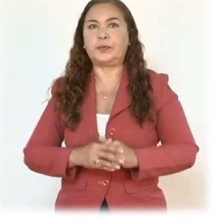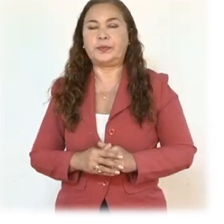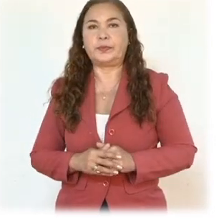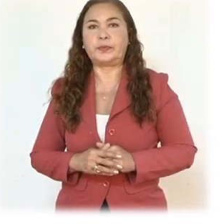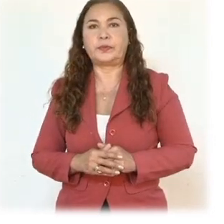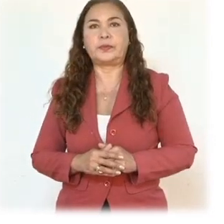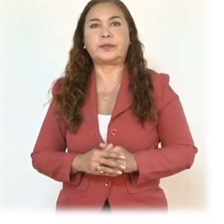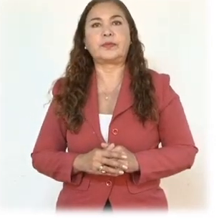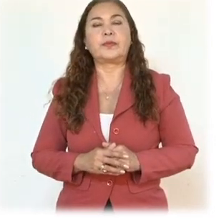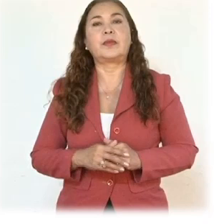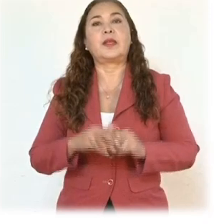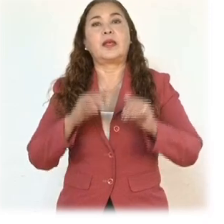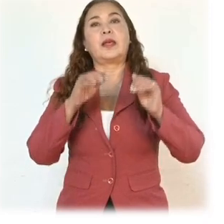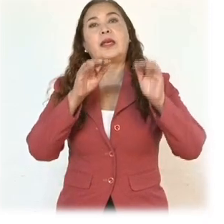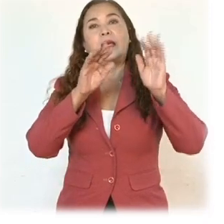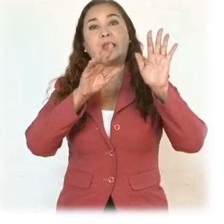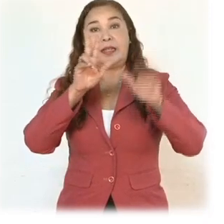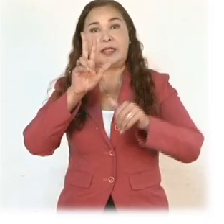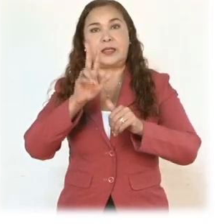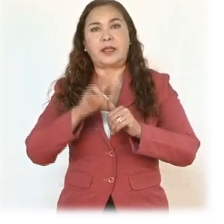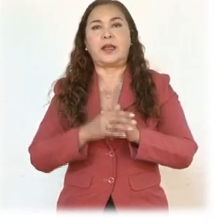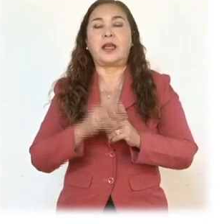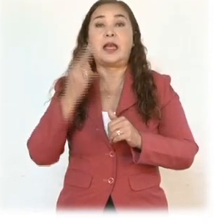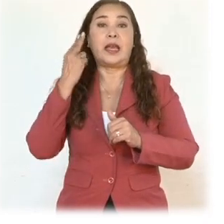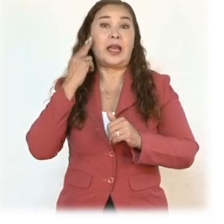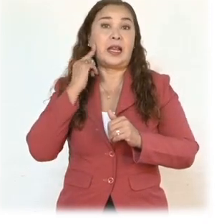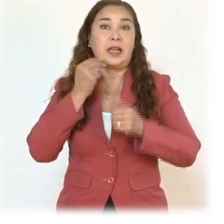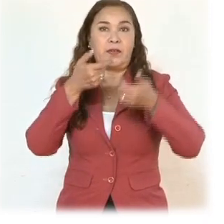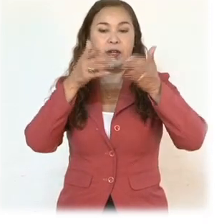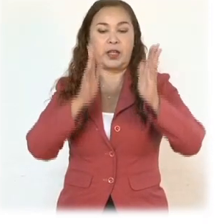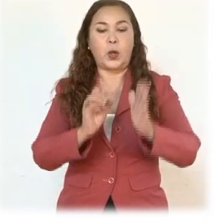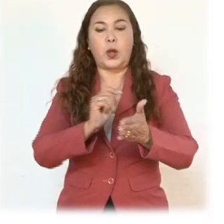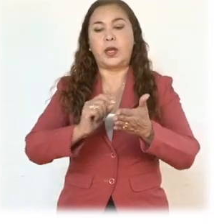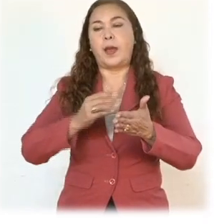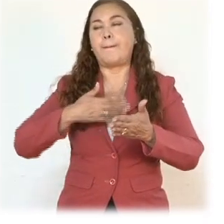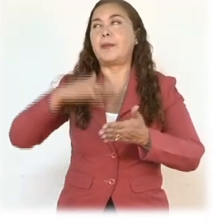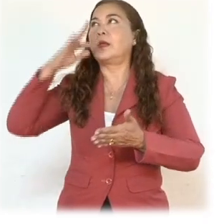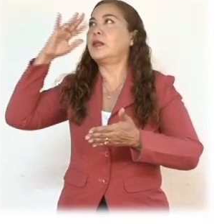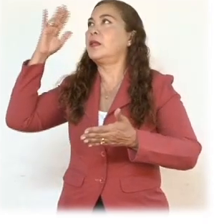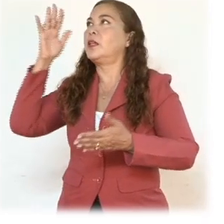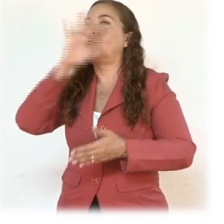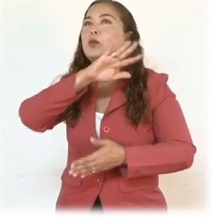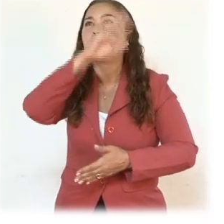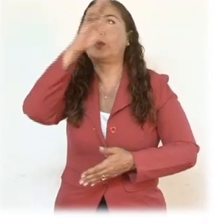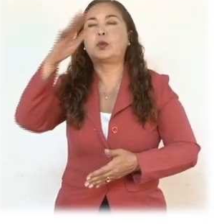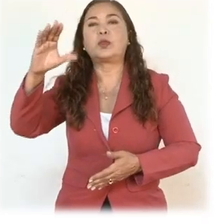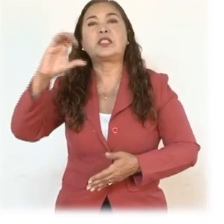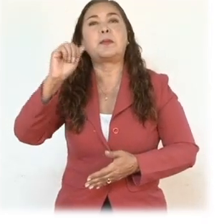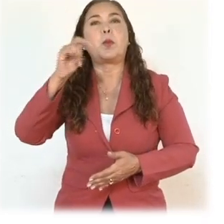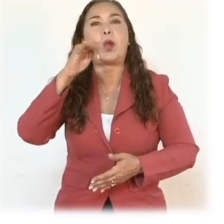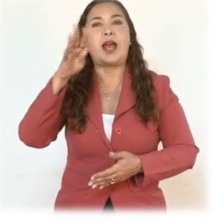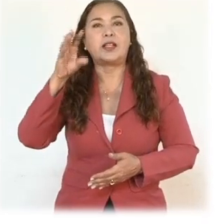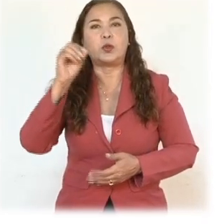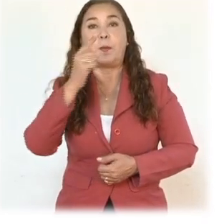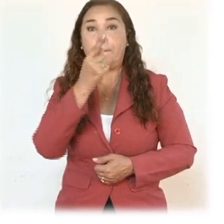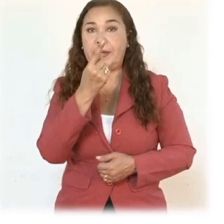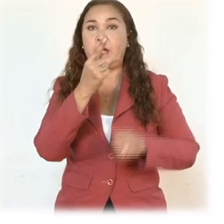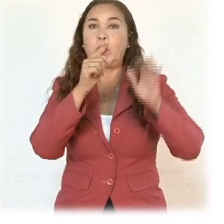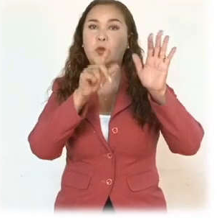1858 día 13 el libertador escribe mi delirio sobre el Chimborazo